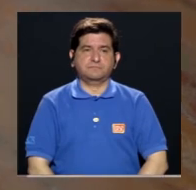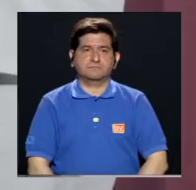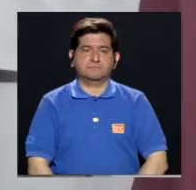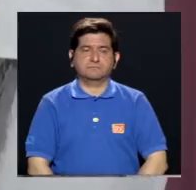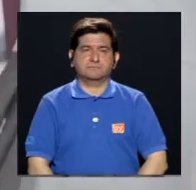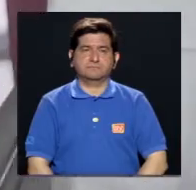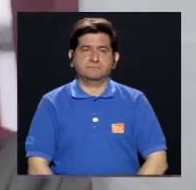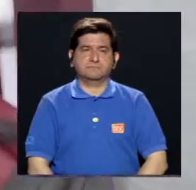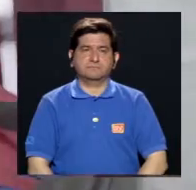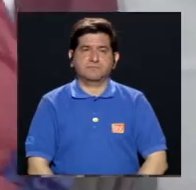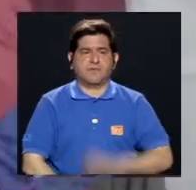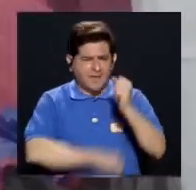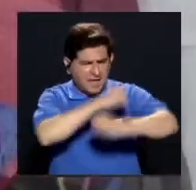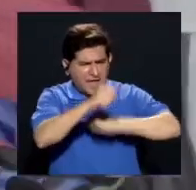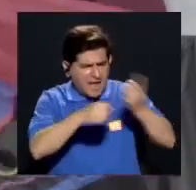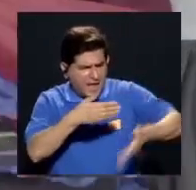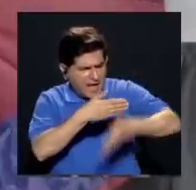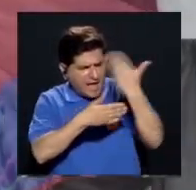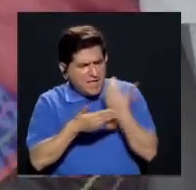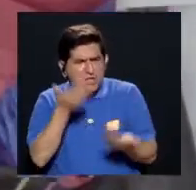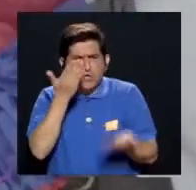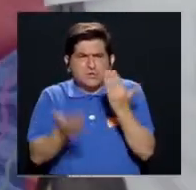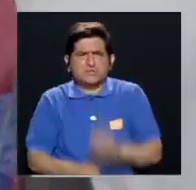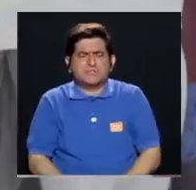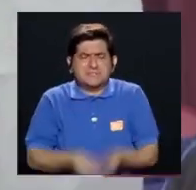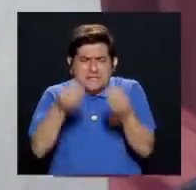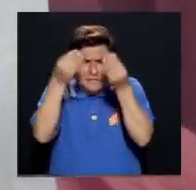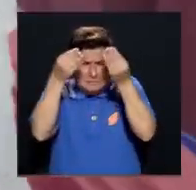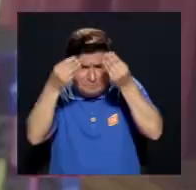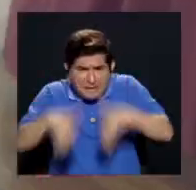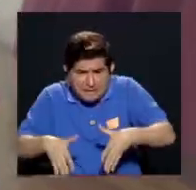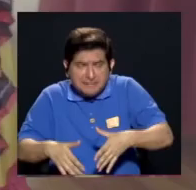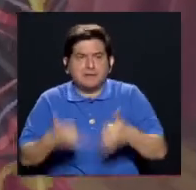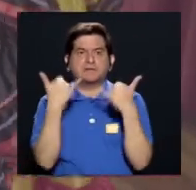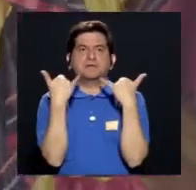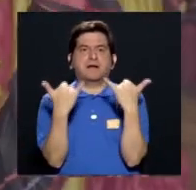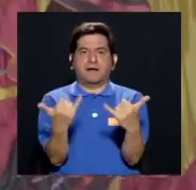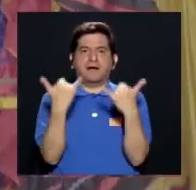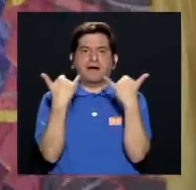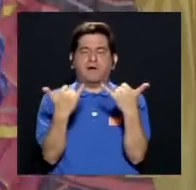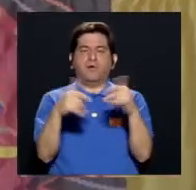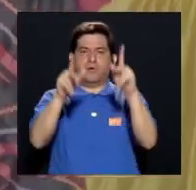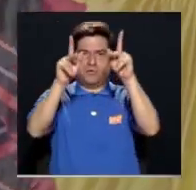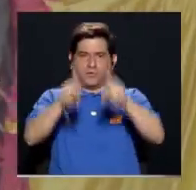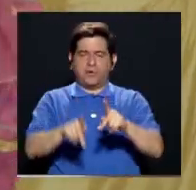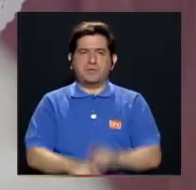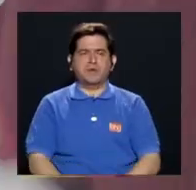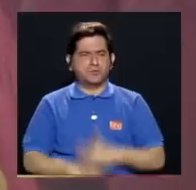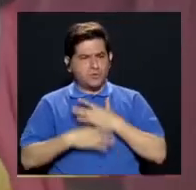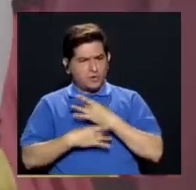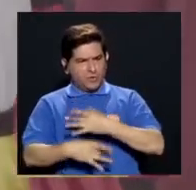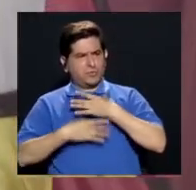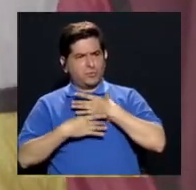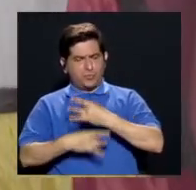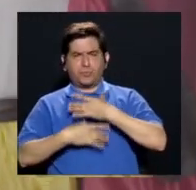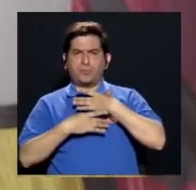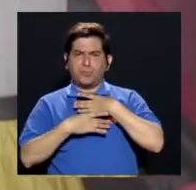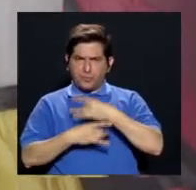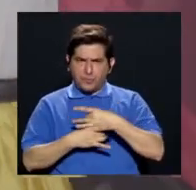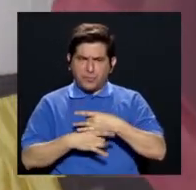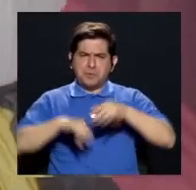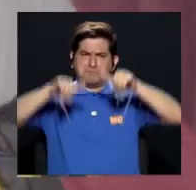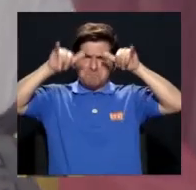Lo que hace unos años tal vez pudo estar a punto de perderse, pues ahora han habido personas que se han interesado